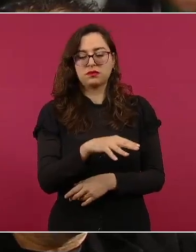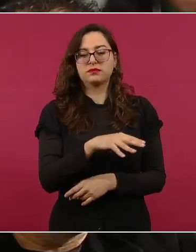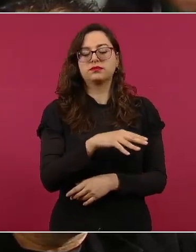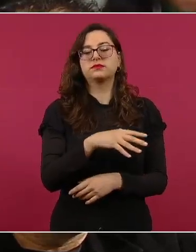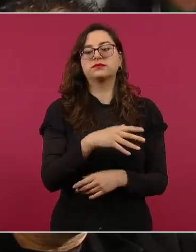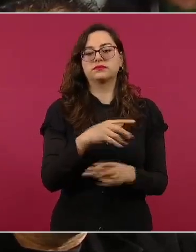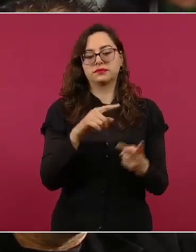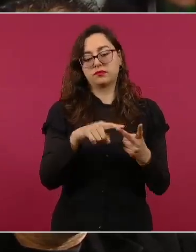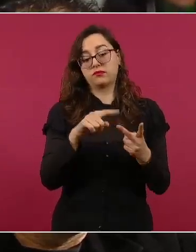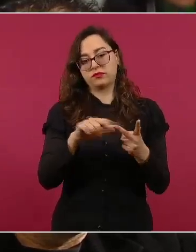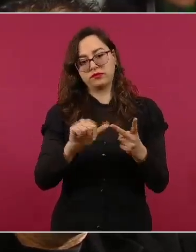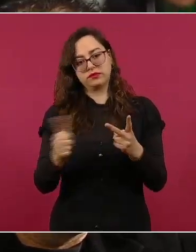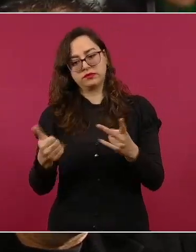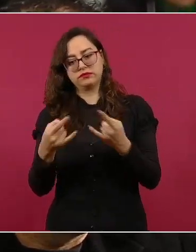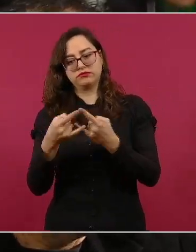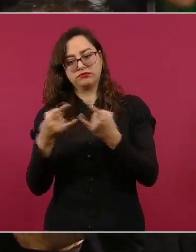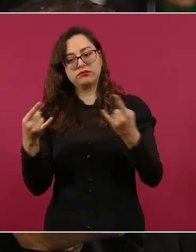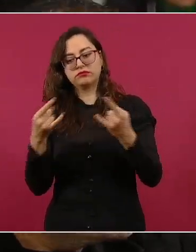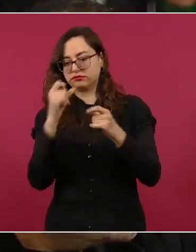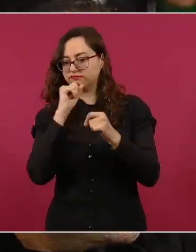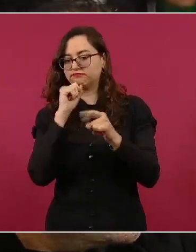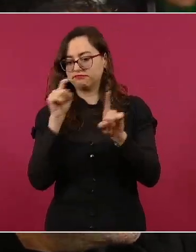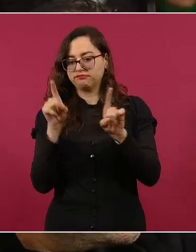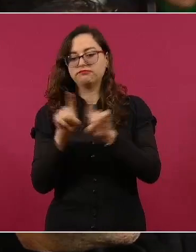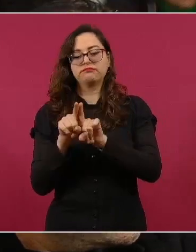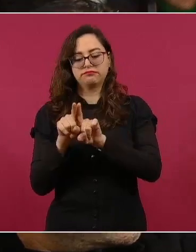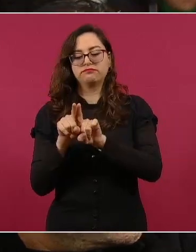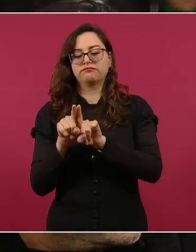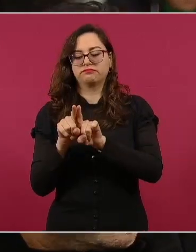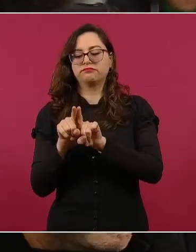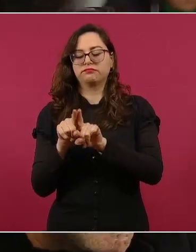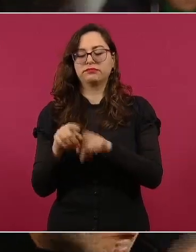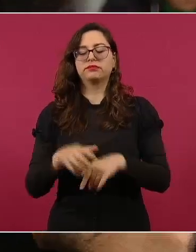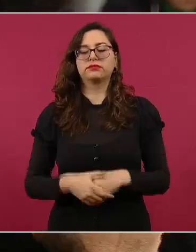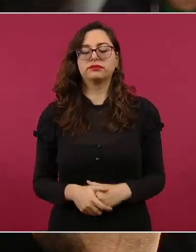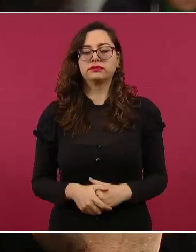que es parecido, donde hay fabricación de delitos.